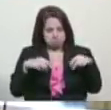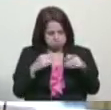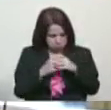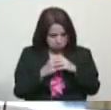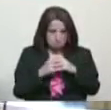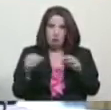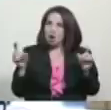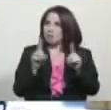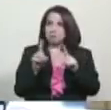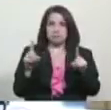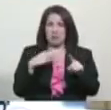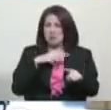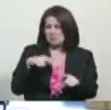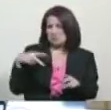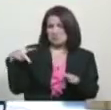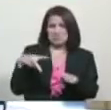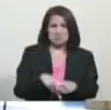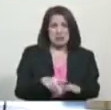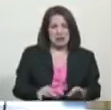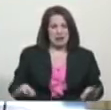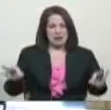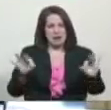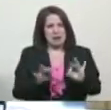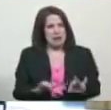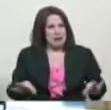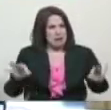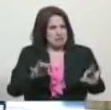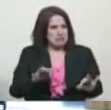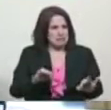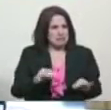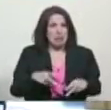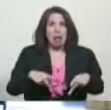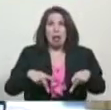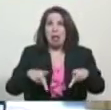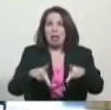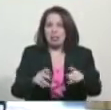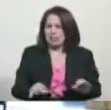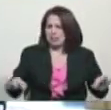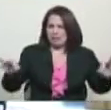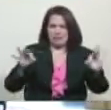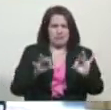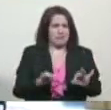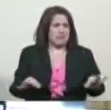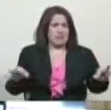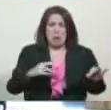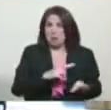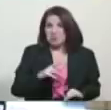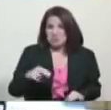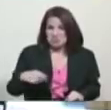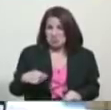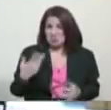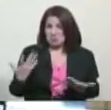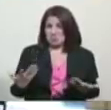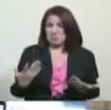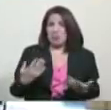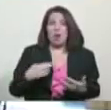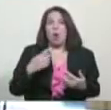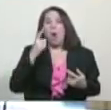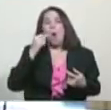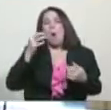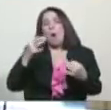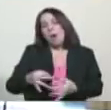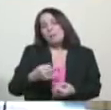somos esclavos de nadie, no somos mendigos de nadie, no somos siervos de nadie, somos hombres